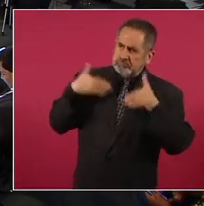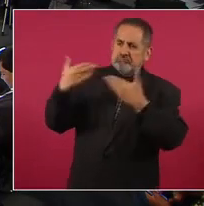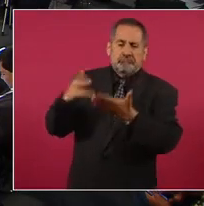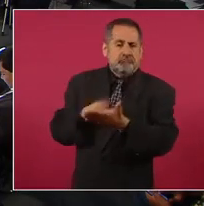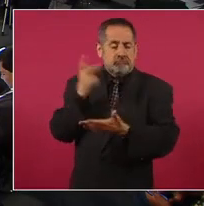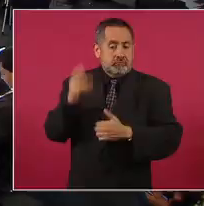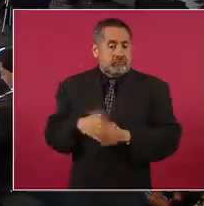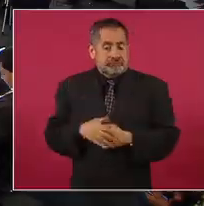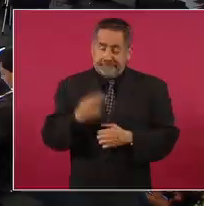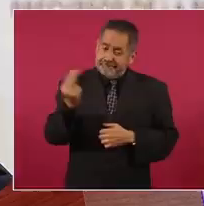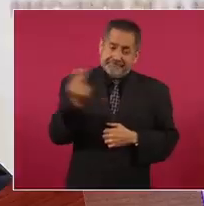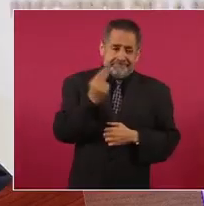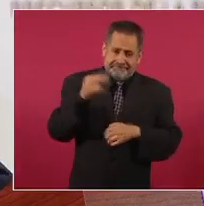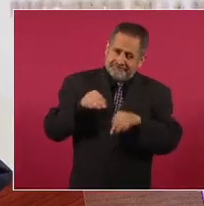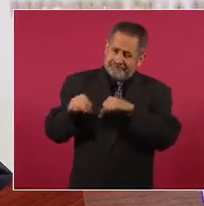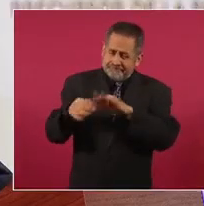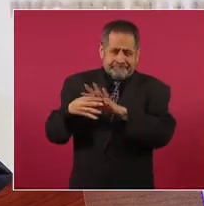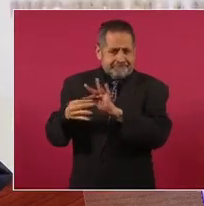y necesitamos